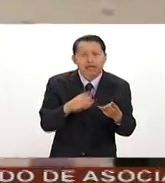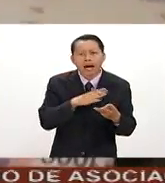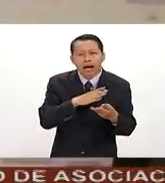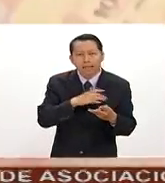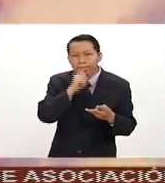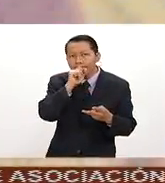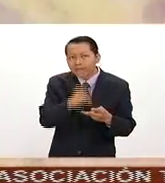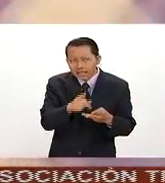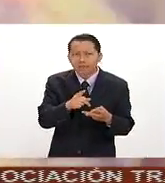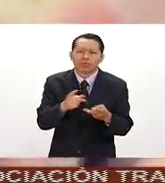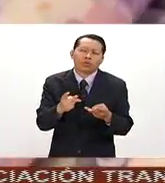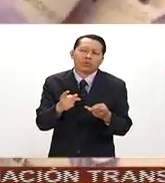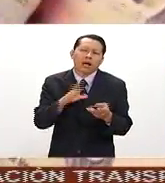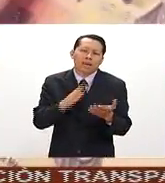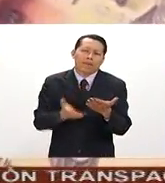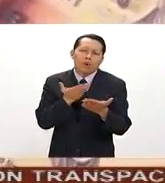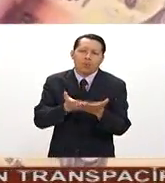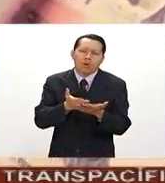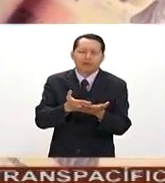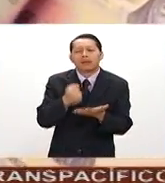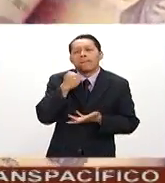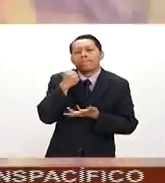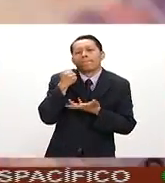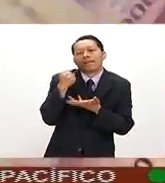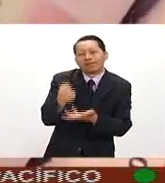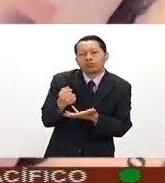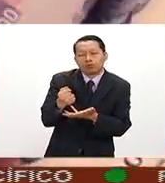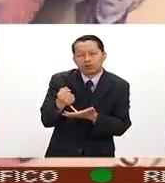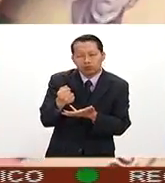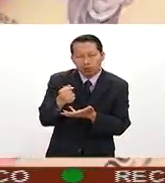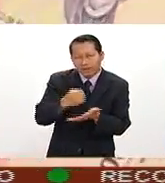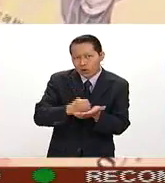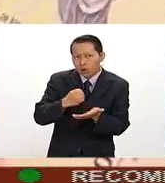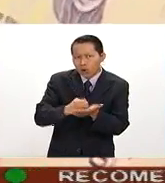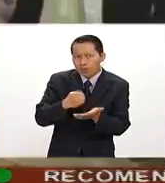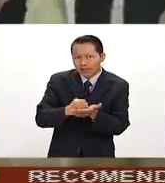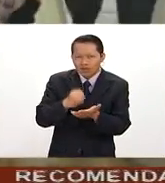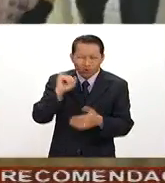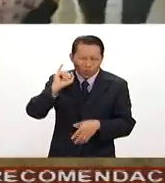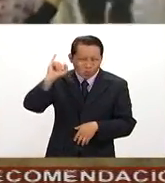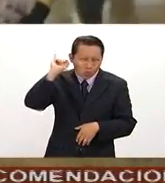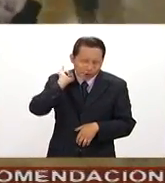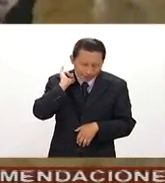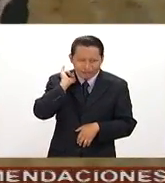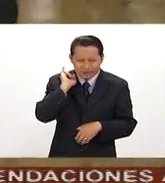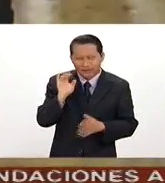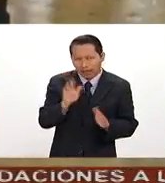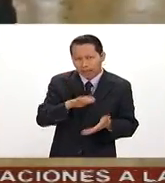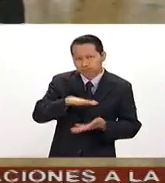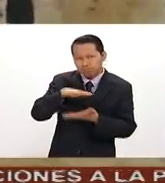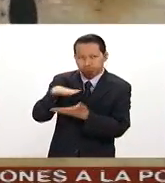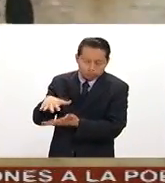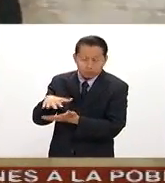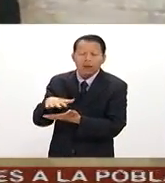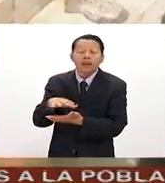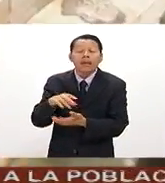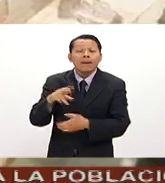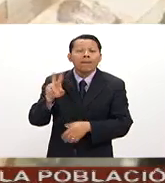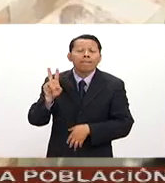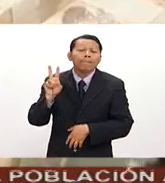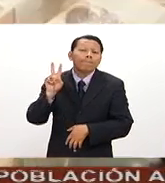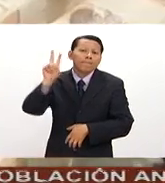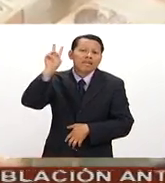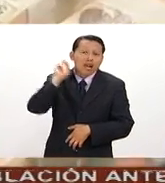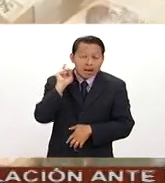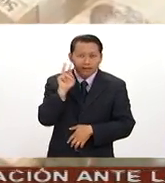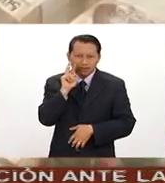paquete económico, el jueves, las reacciones que vimos el viernes fueron muy diversas, pero